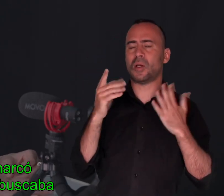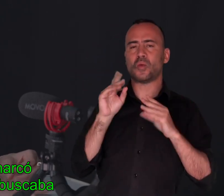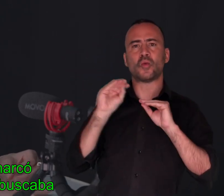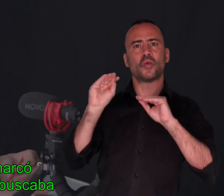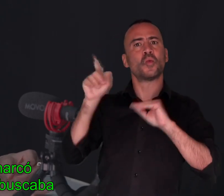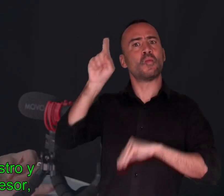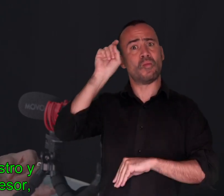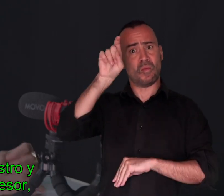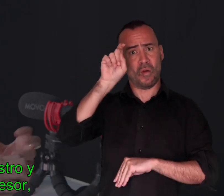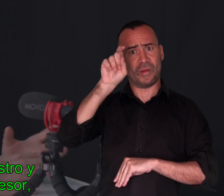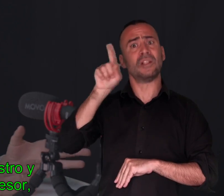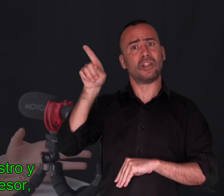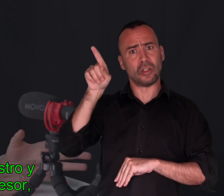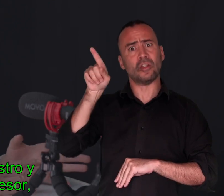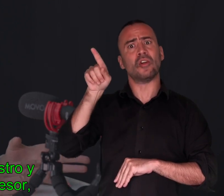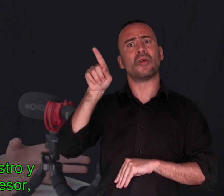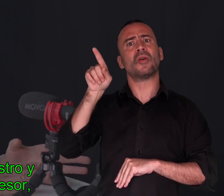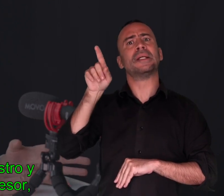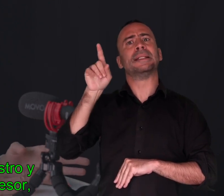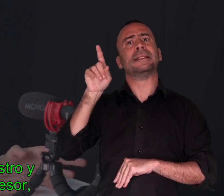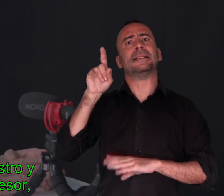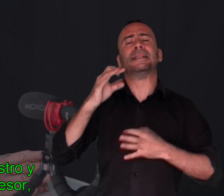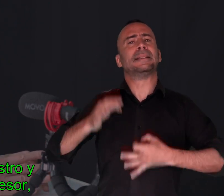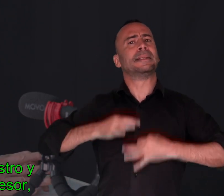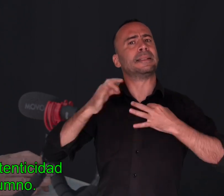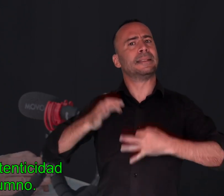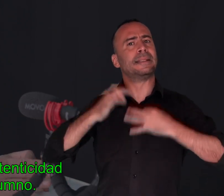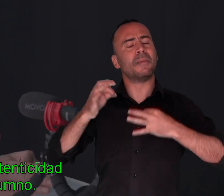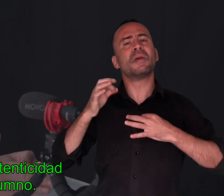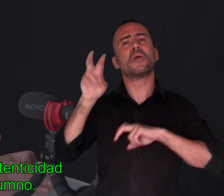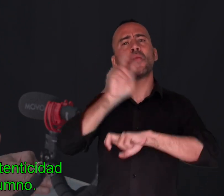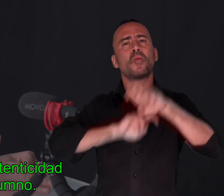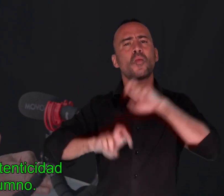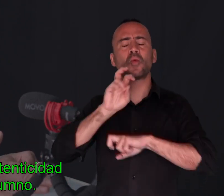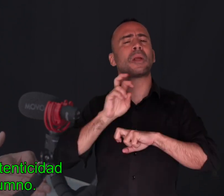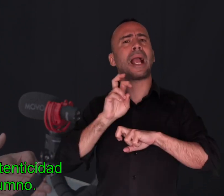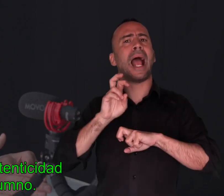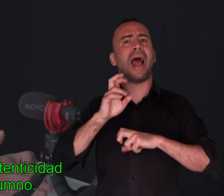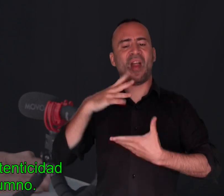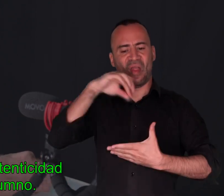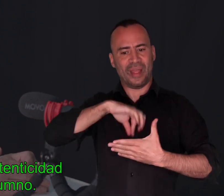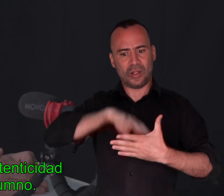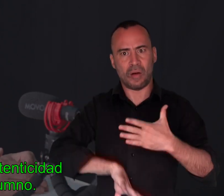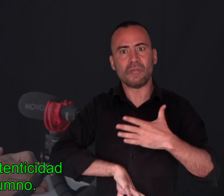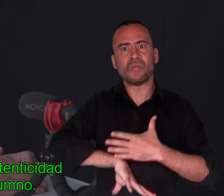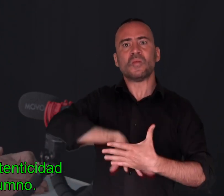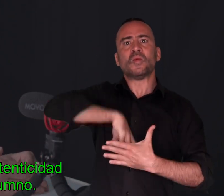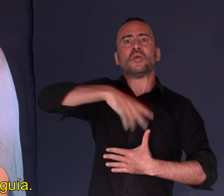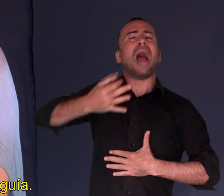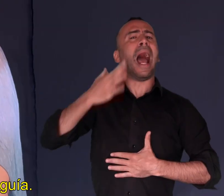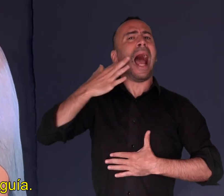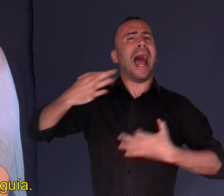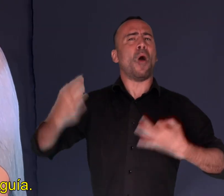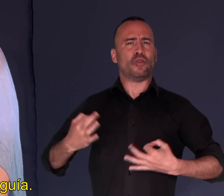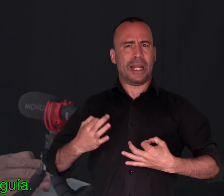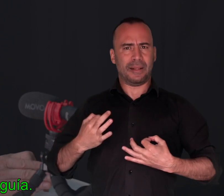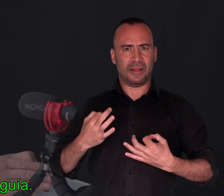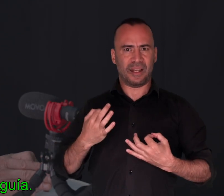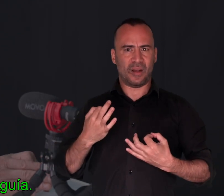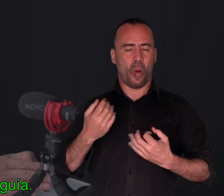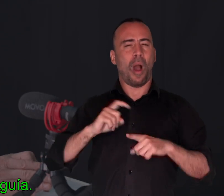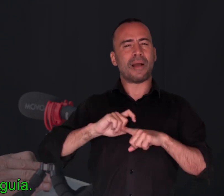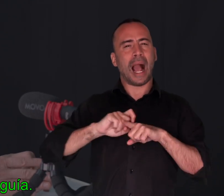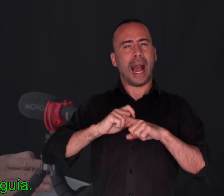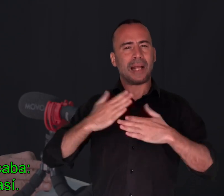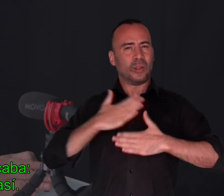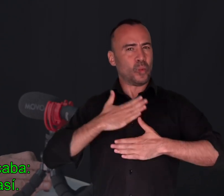que buscaba como como maestro y como profesor era sacar la autenticidad de cada alumno y lo conseguía y lo